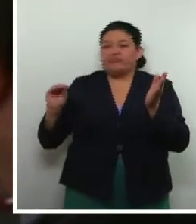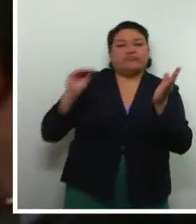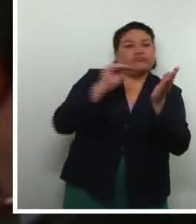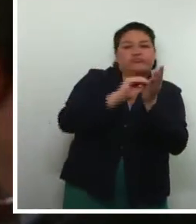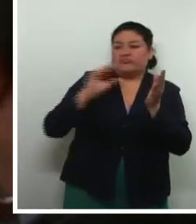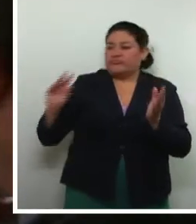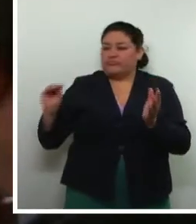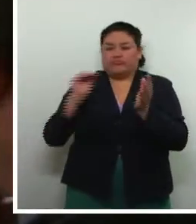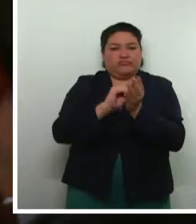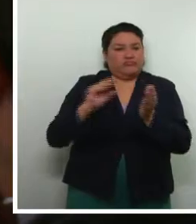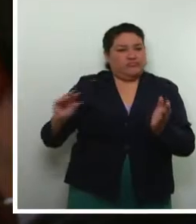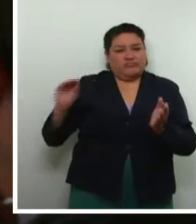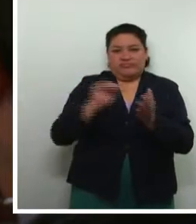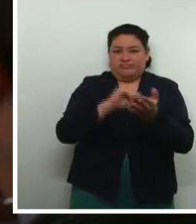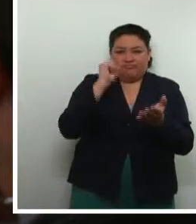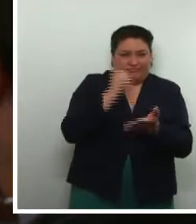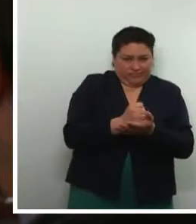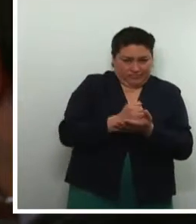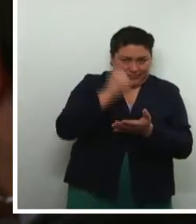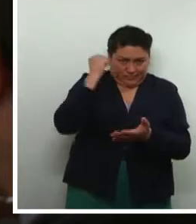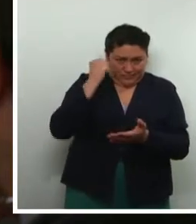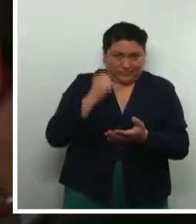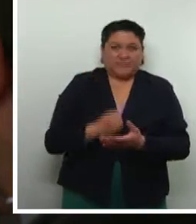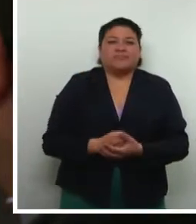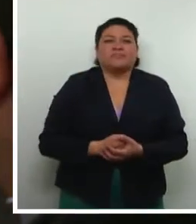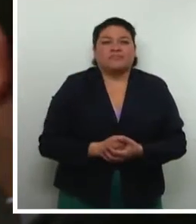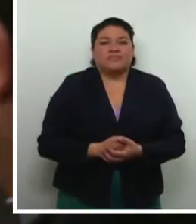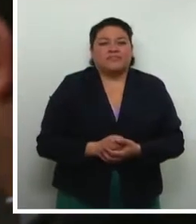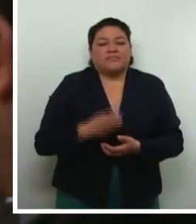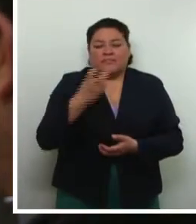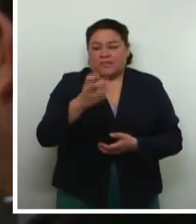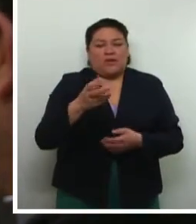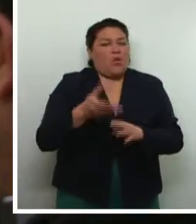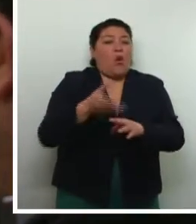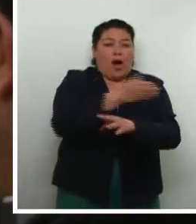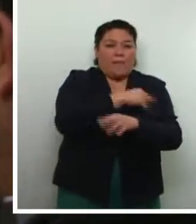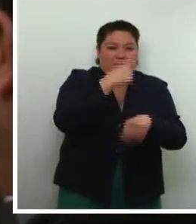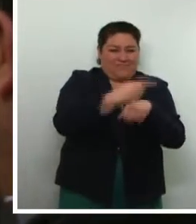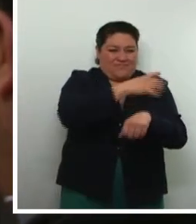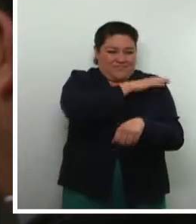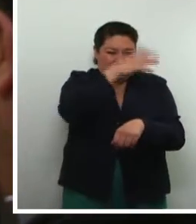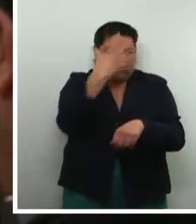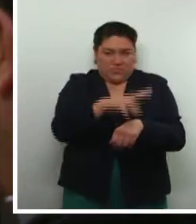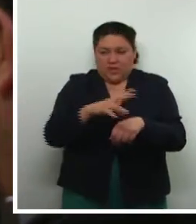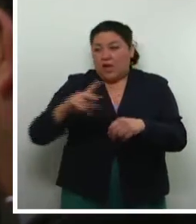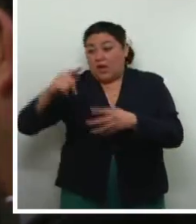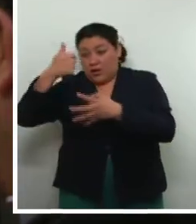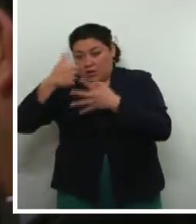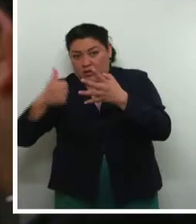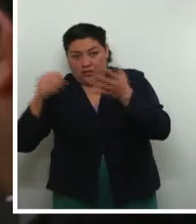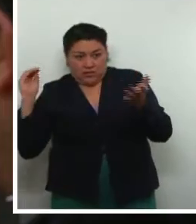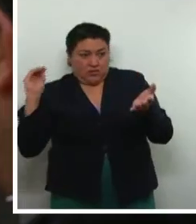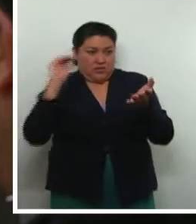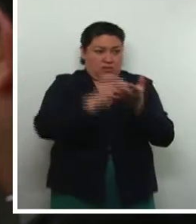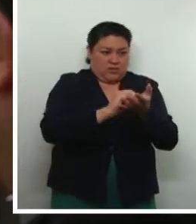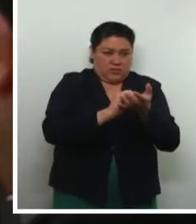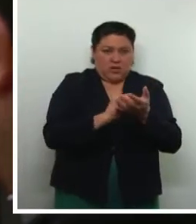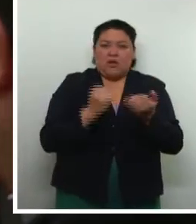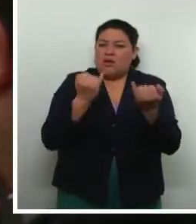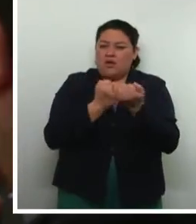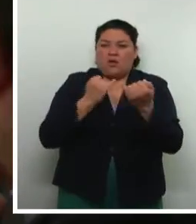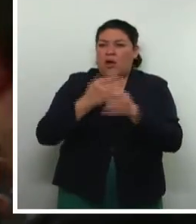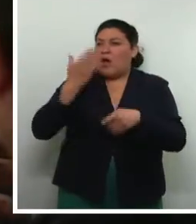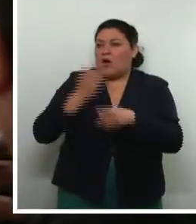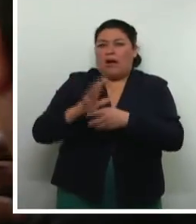ya se tomó en forma inicial globalmente. No hay contradicción. Las